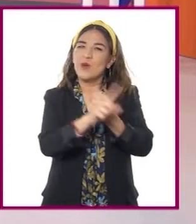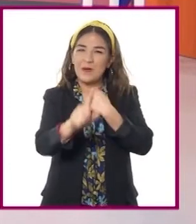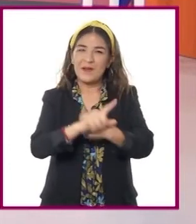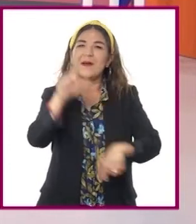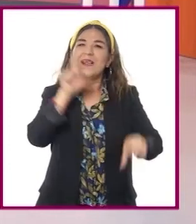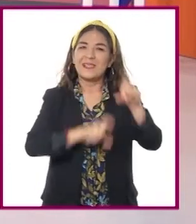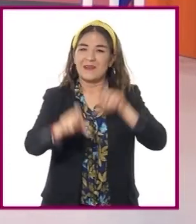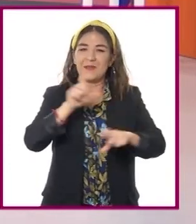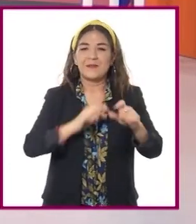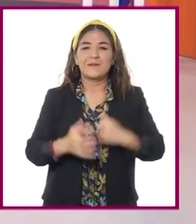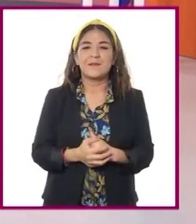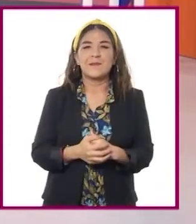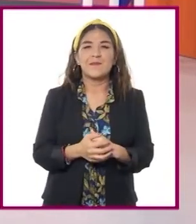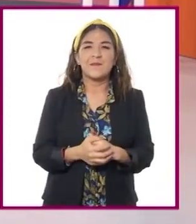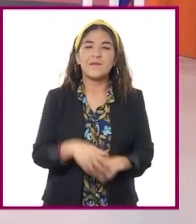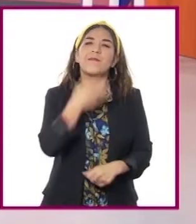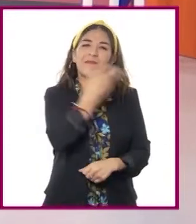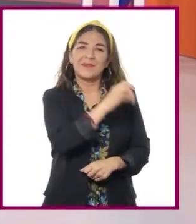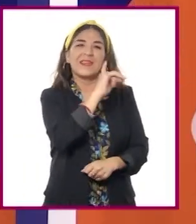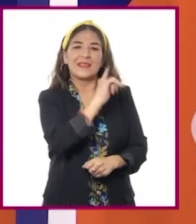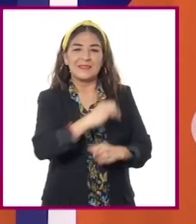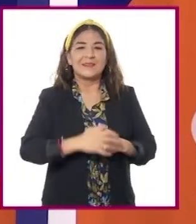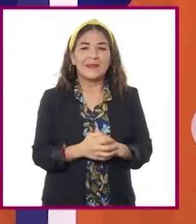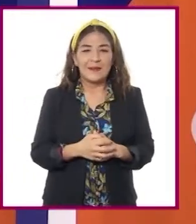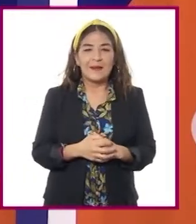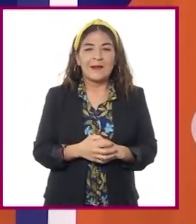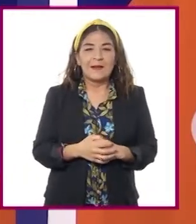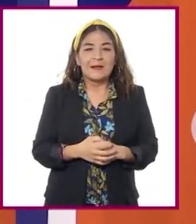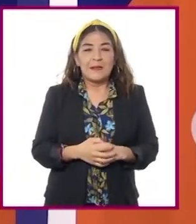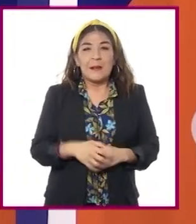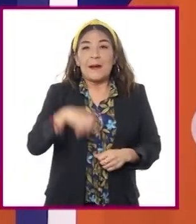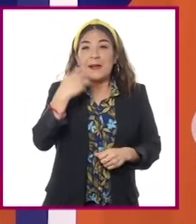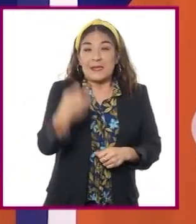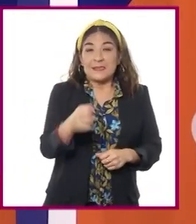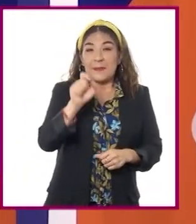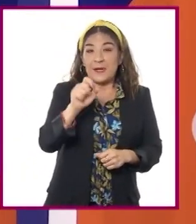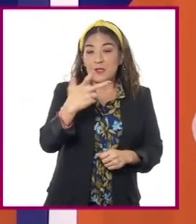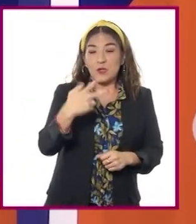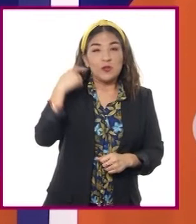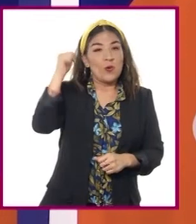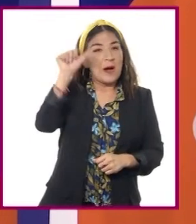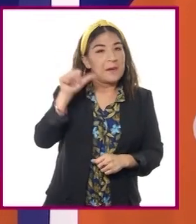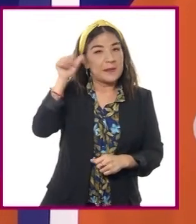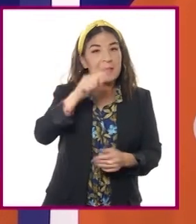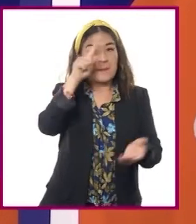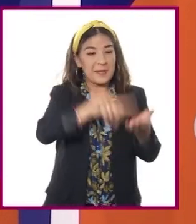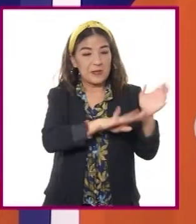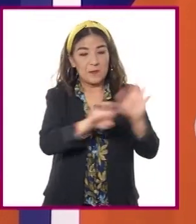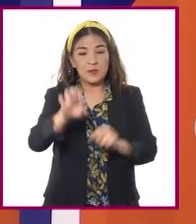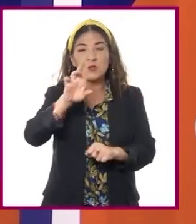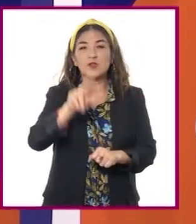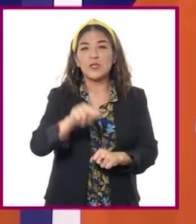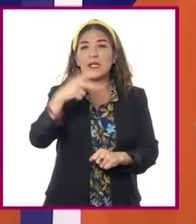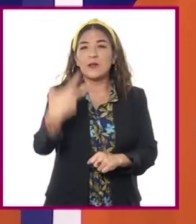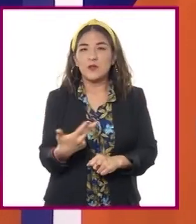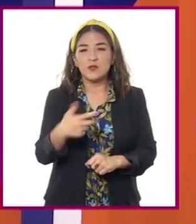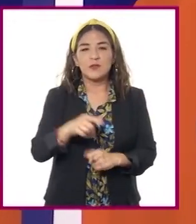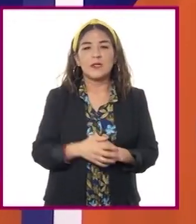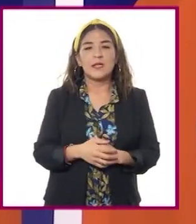químico. Así es, mi estimada Alma. El 28 de abril de 1988, un